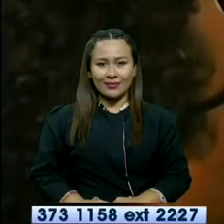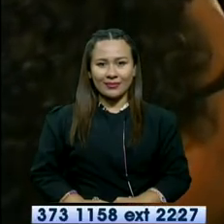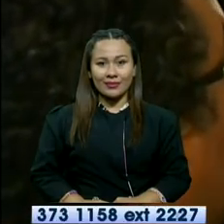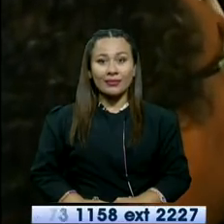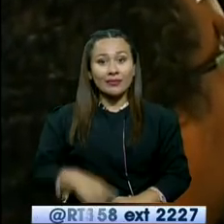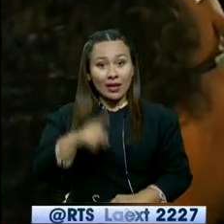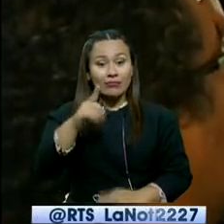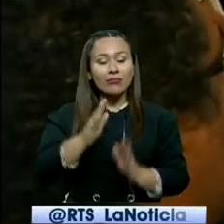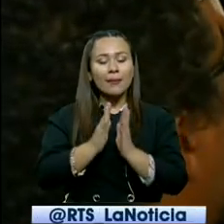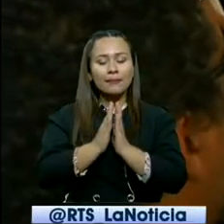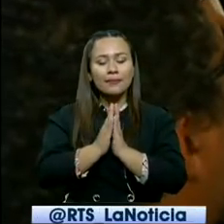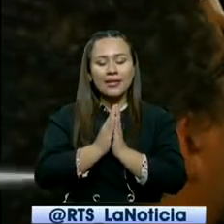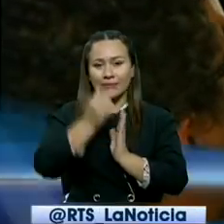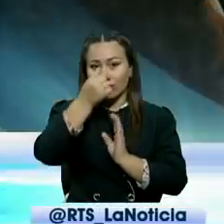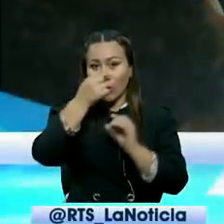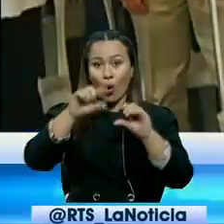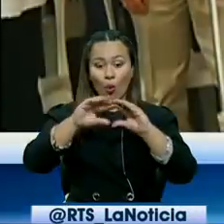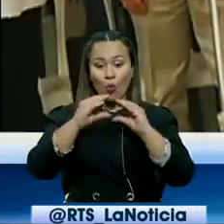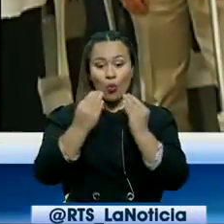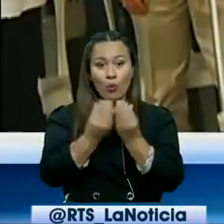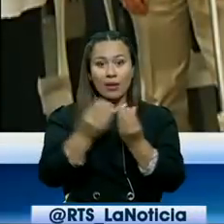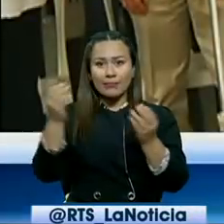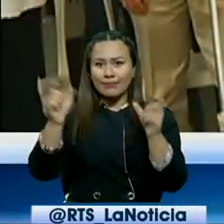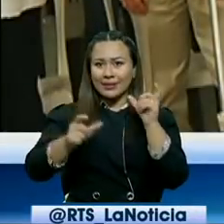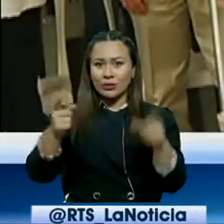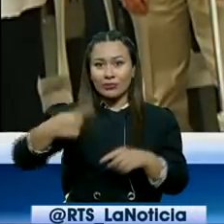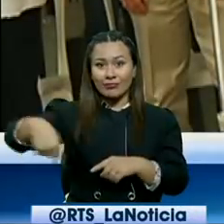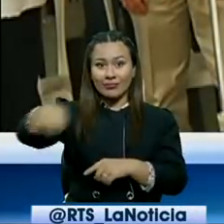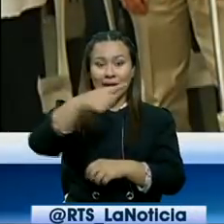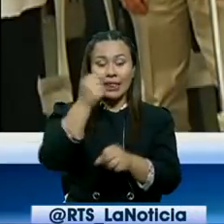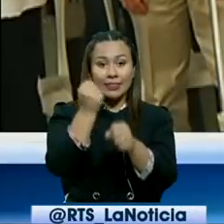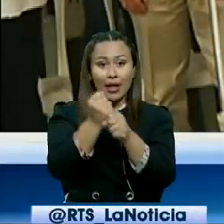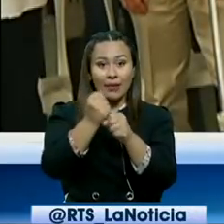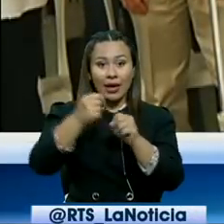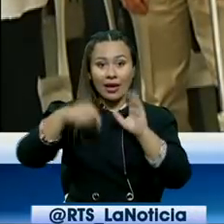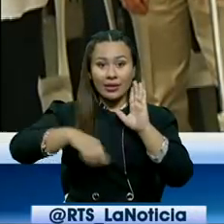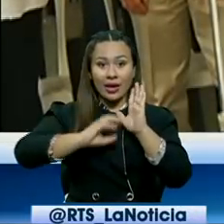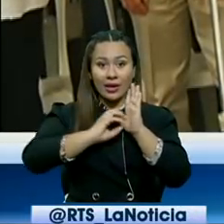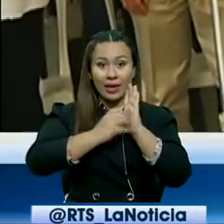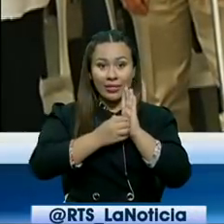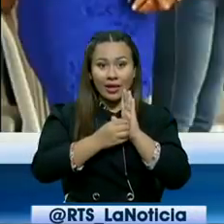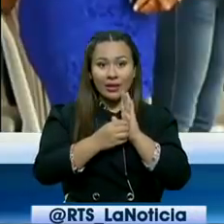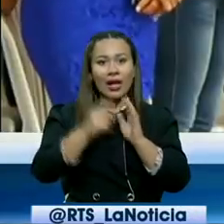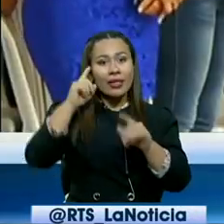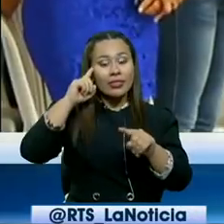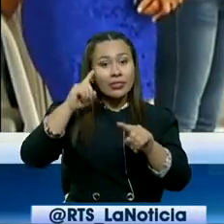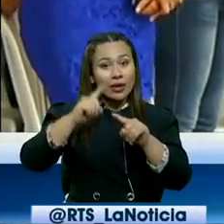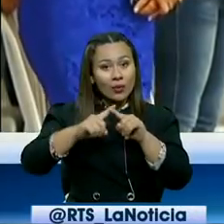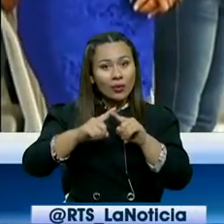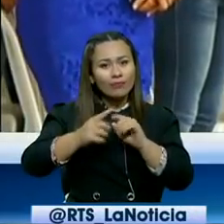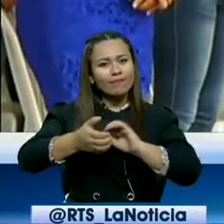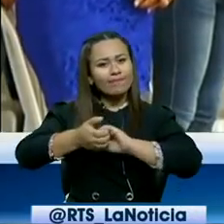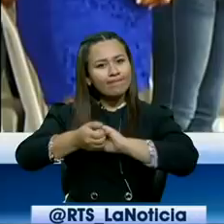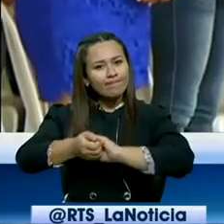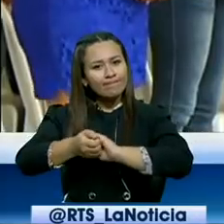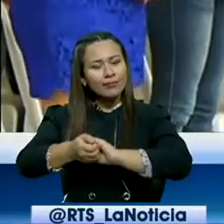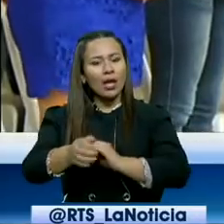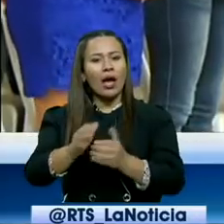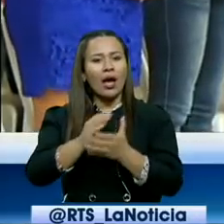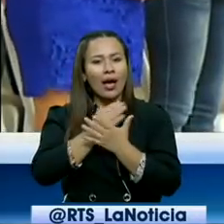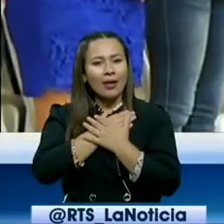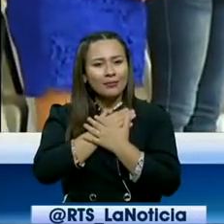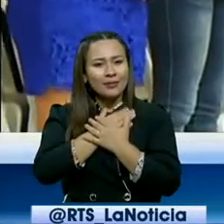Fue una misa que agrupó a todos los colaboradores de RTS y que tenía como objetivo estrechar los lazos de amistad